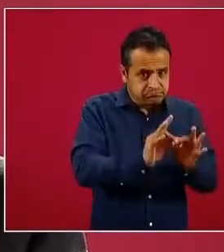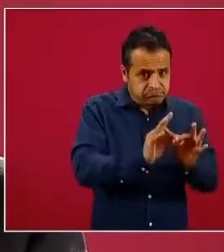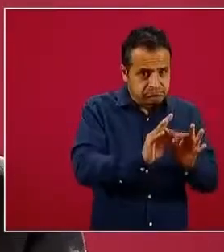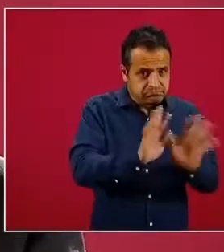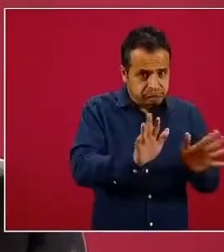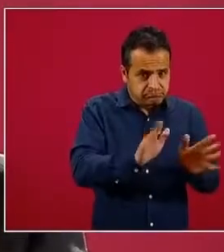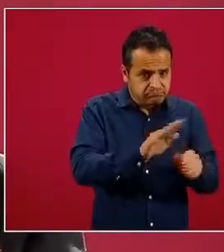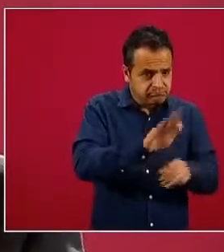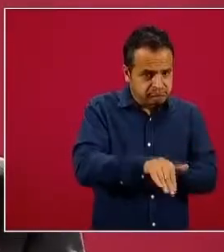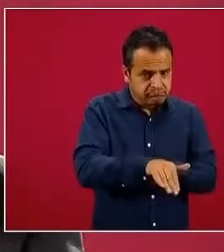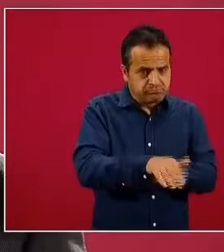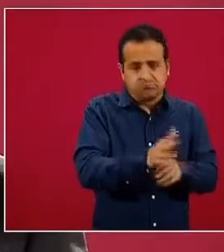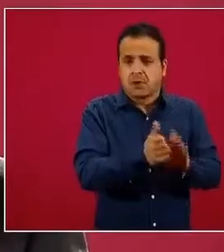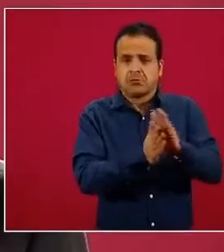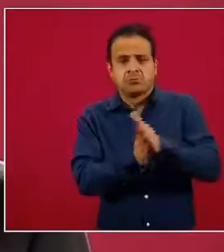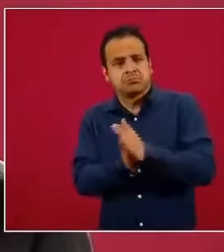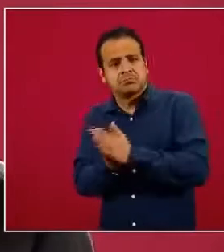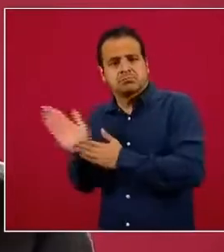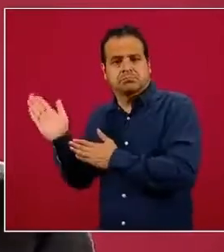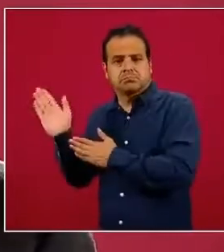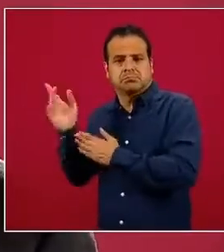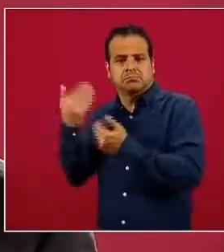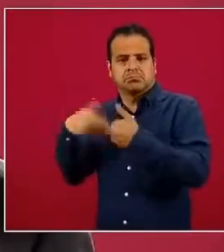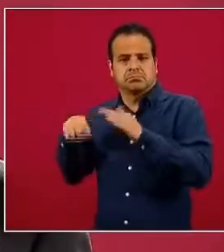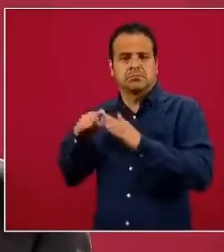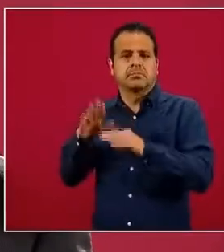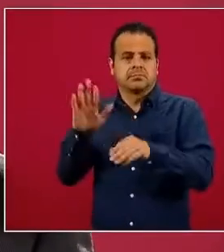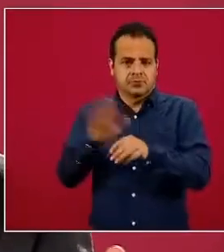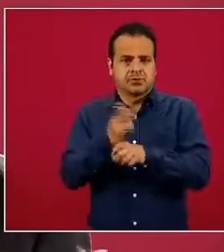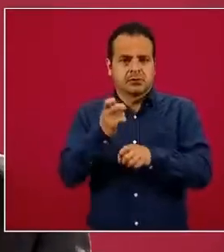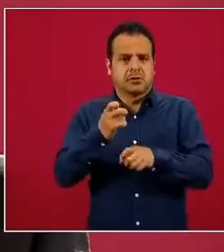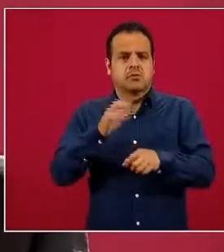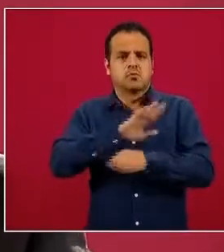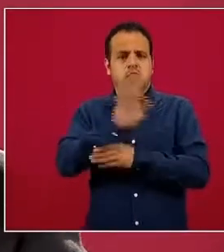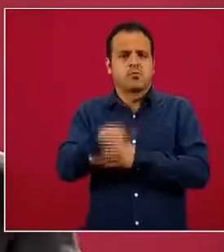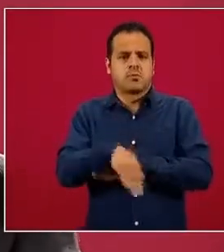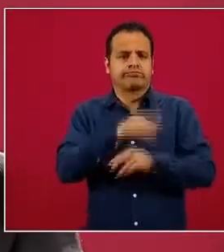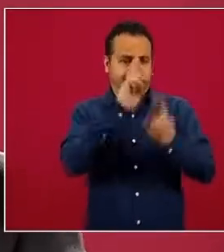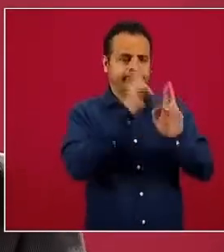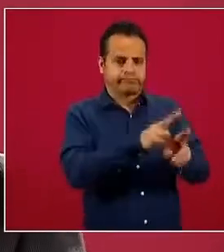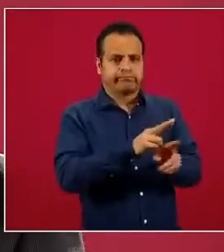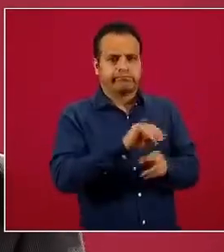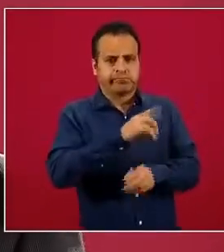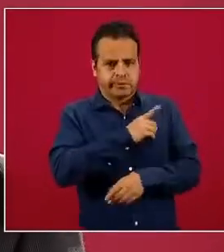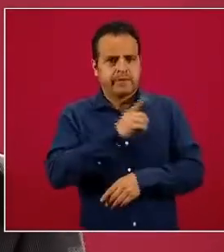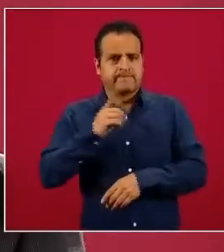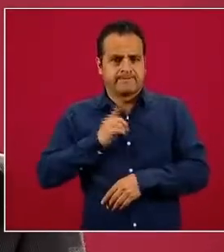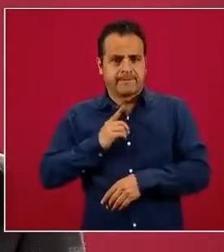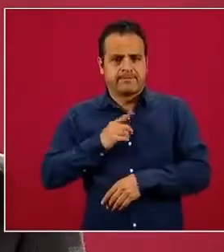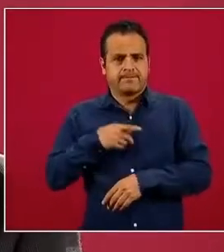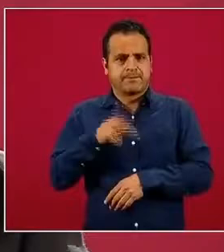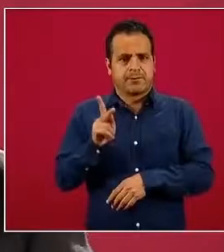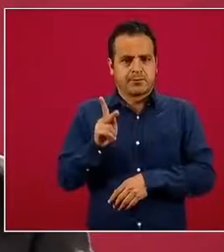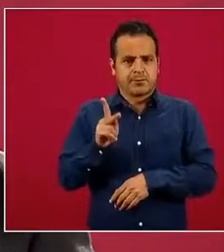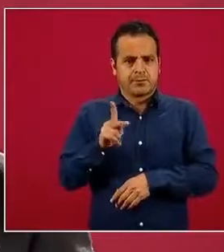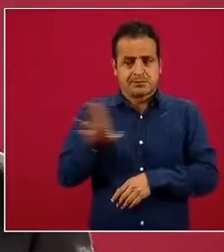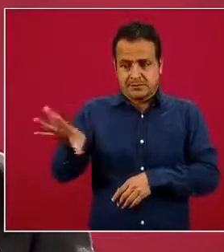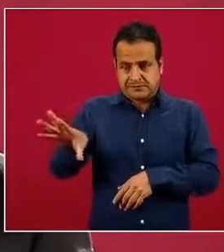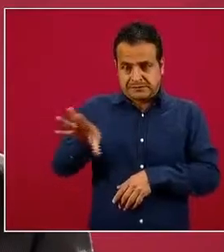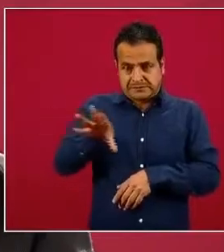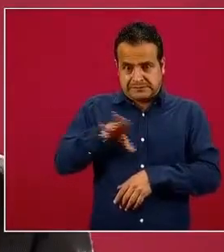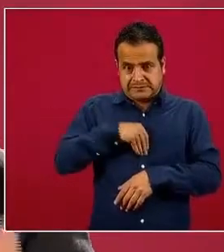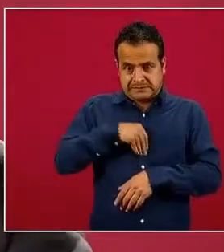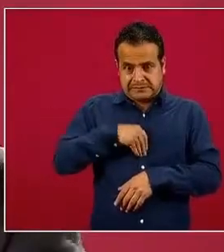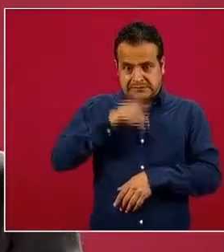seres queridos. Quisiera ponerlo en estos términos para dejarlo muy claro. Vamos a honrar a quien perdió la vida, no